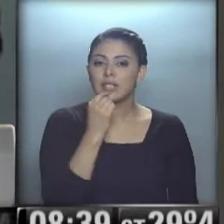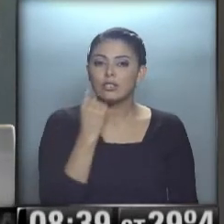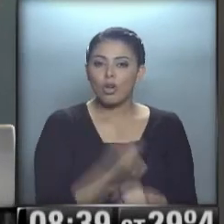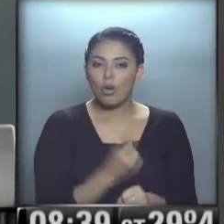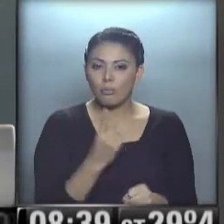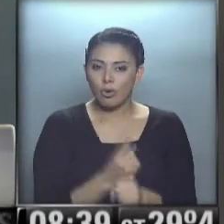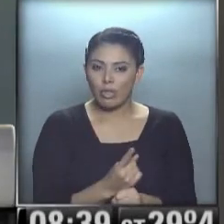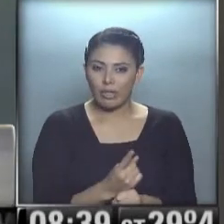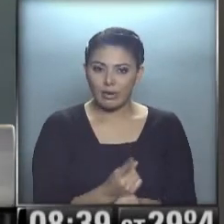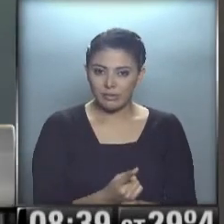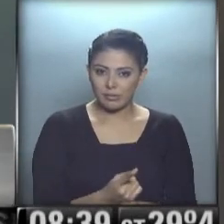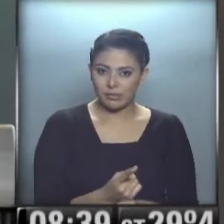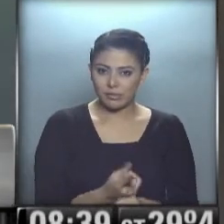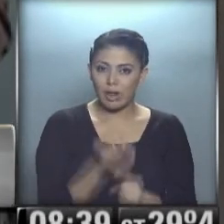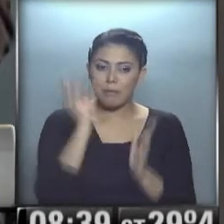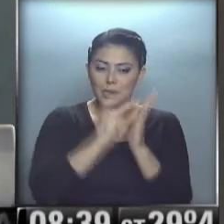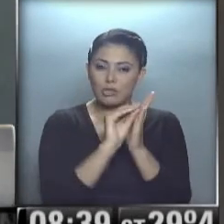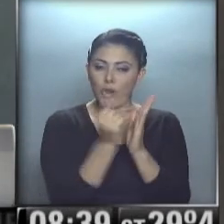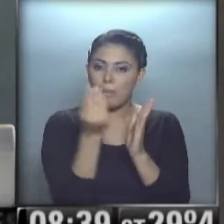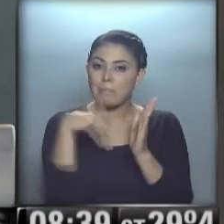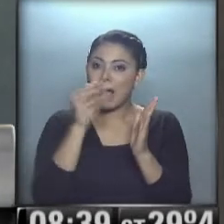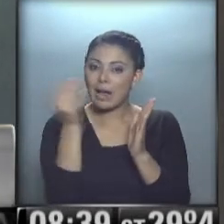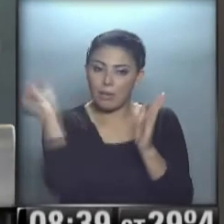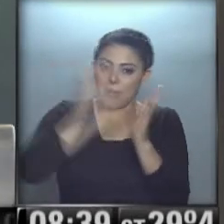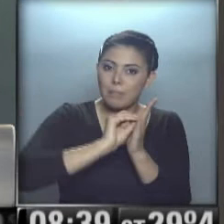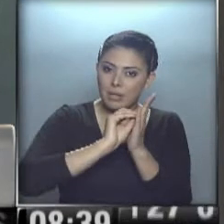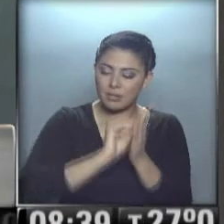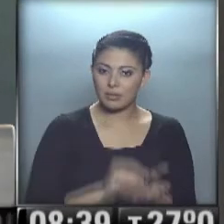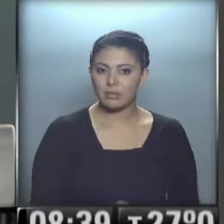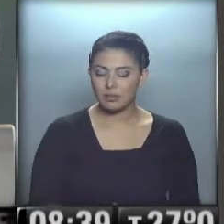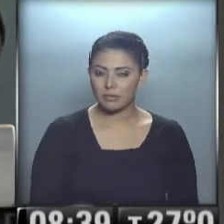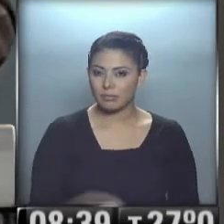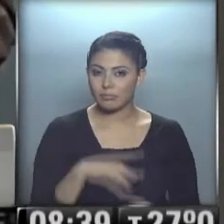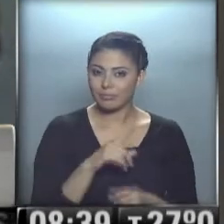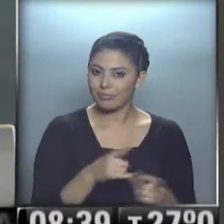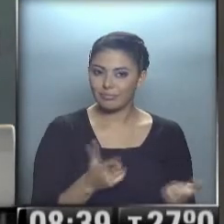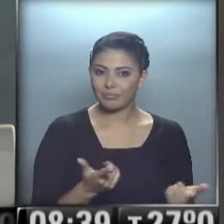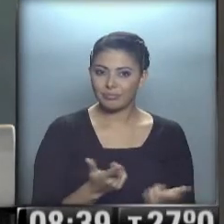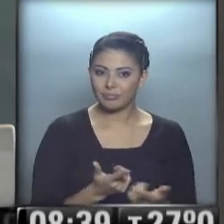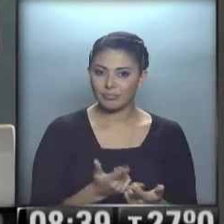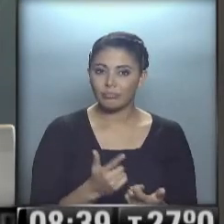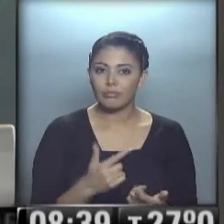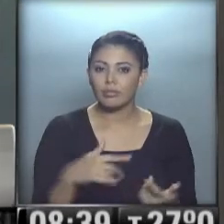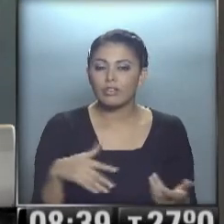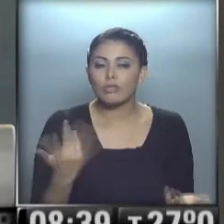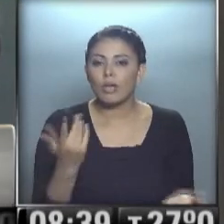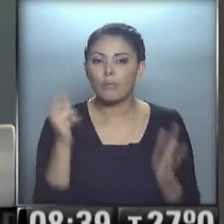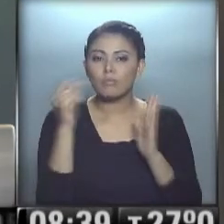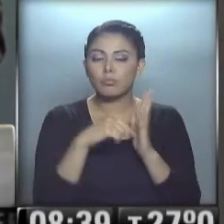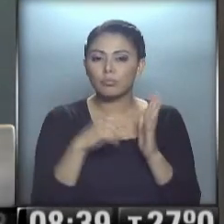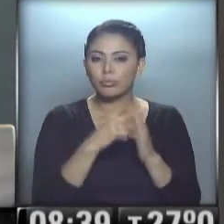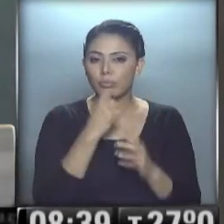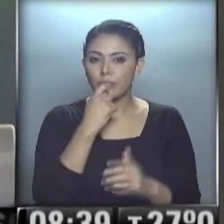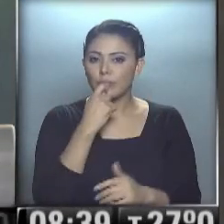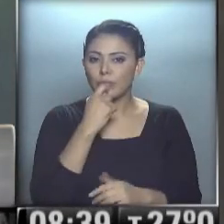haber de ningún modo remarcaciones porque objetivamente no existen ninguna condición desde el